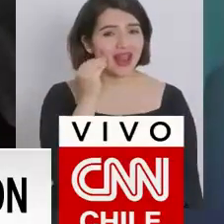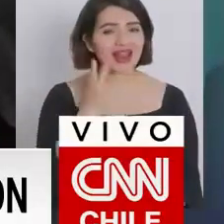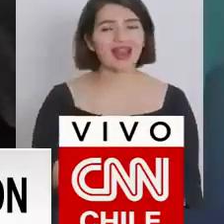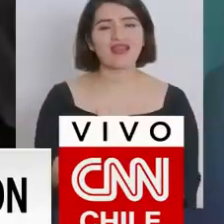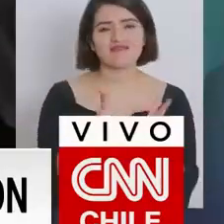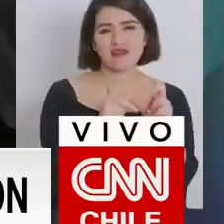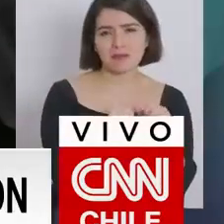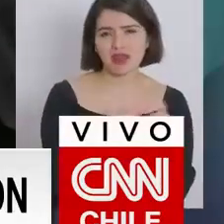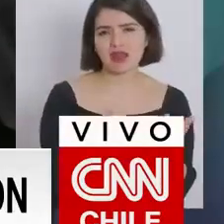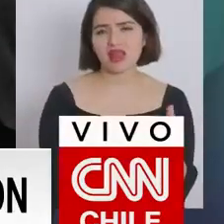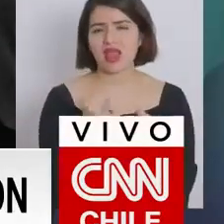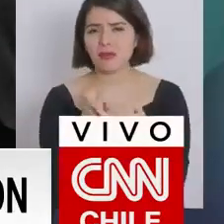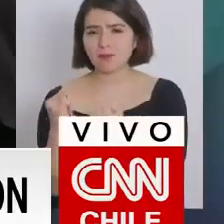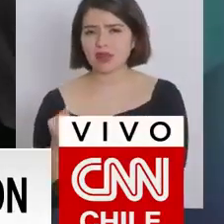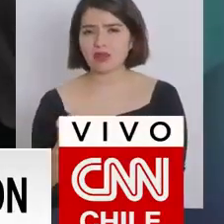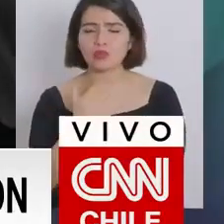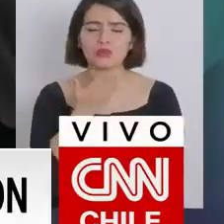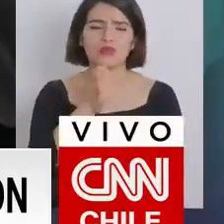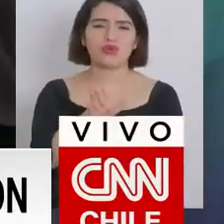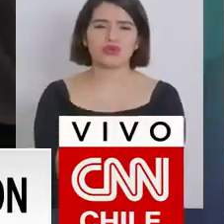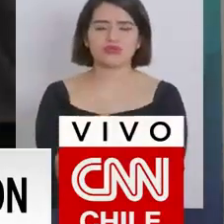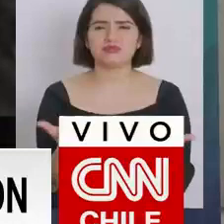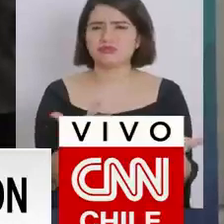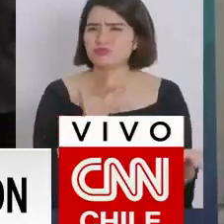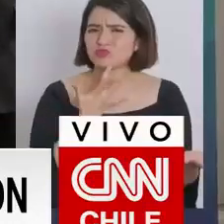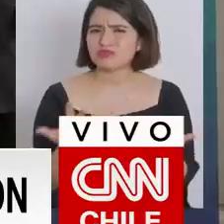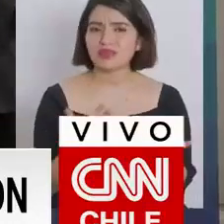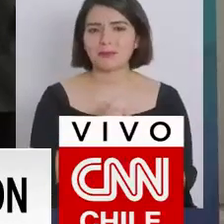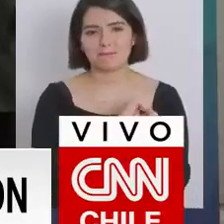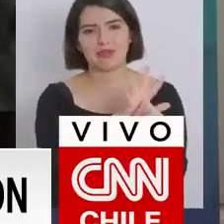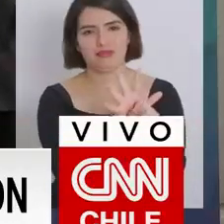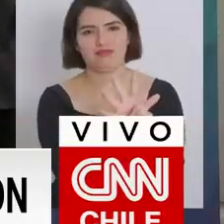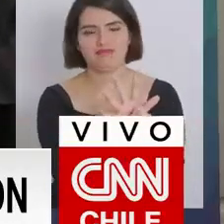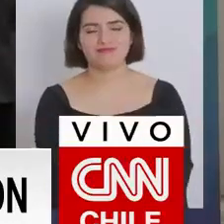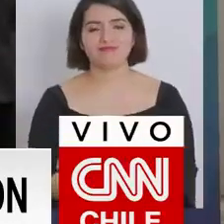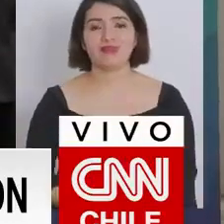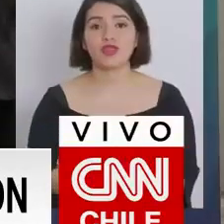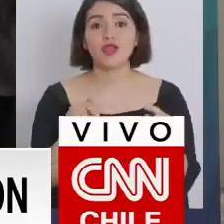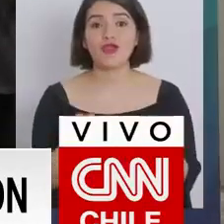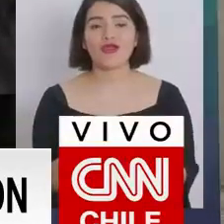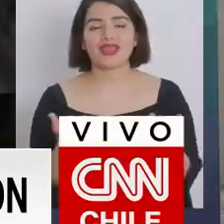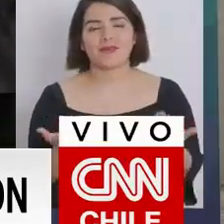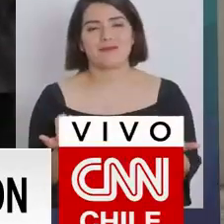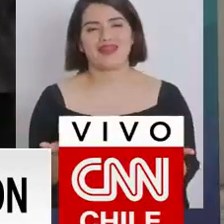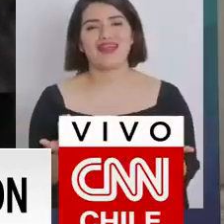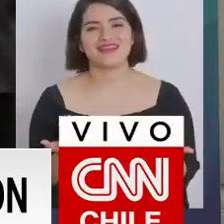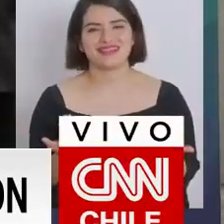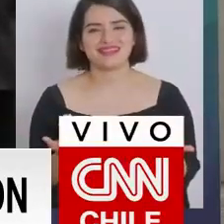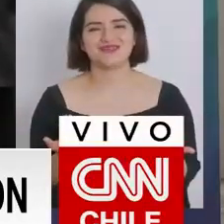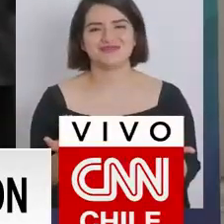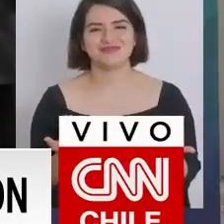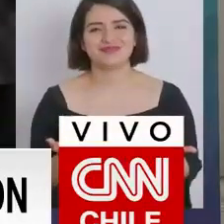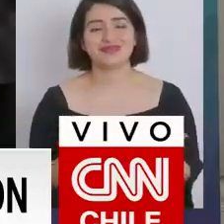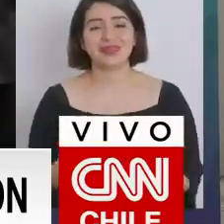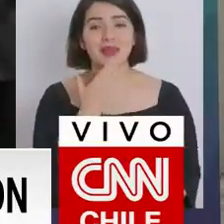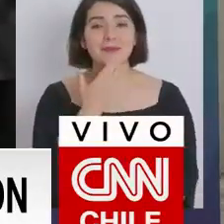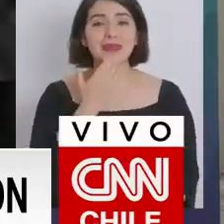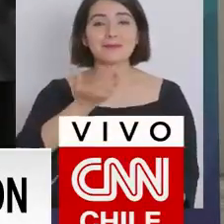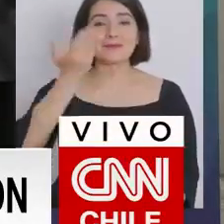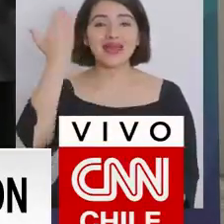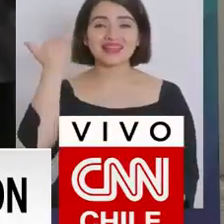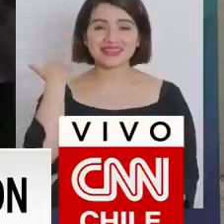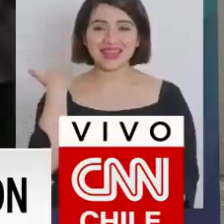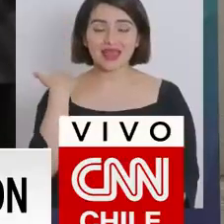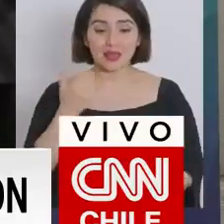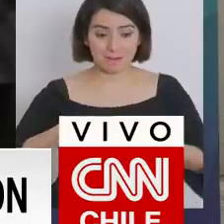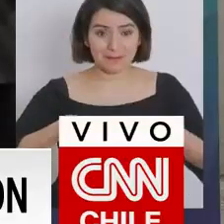a amigos y otros, producto de la pandemia. Por tanto, hoy día es un día de esperanza también por el pasado,